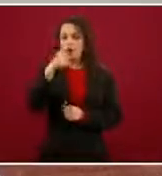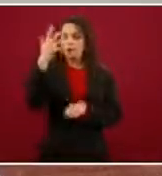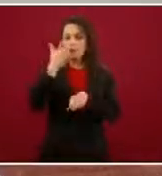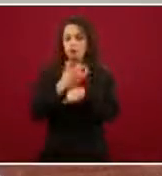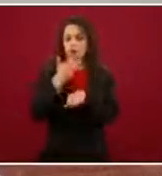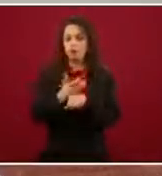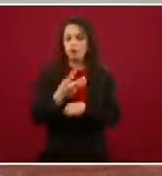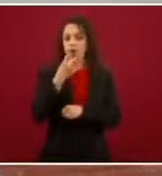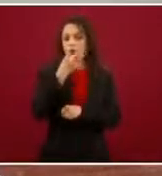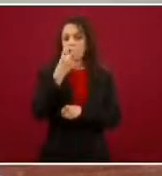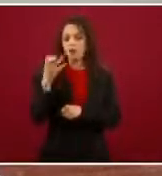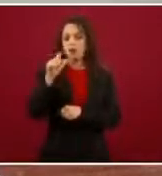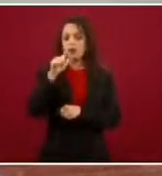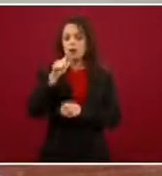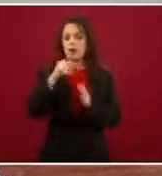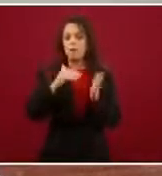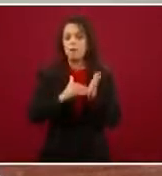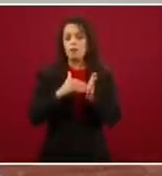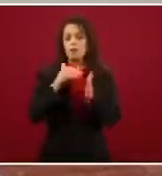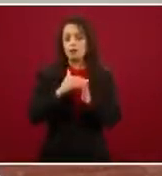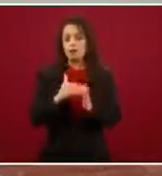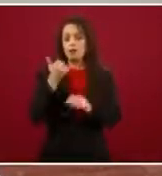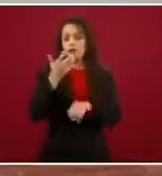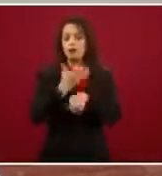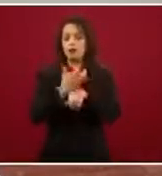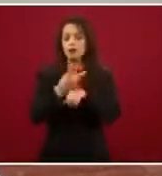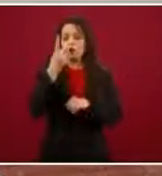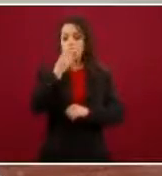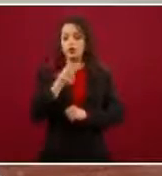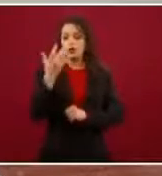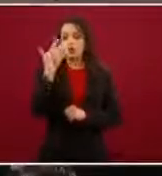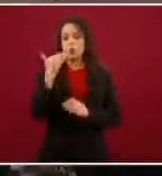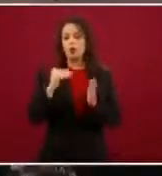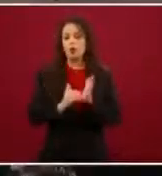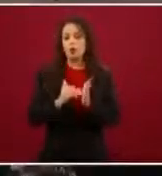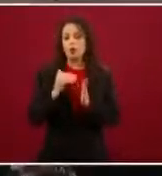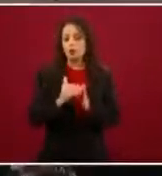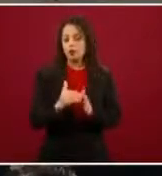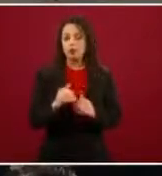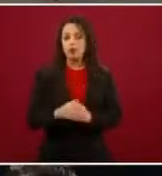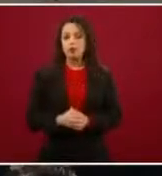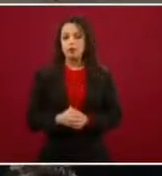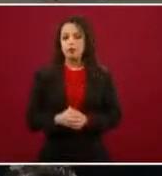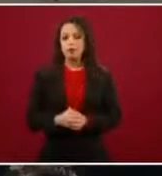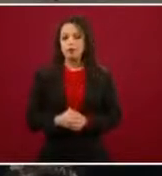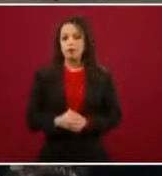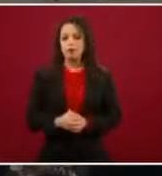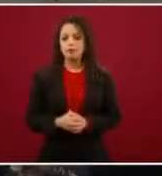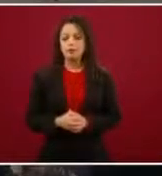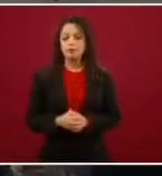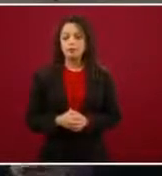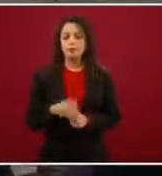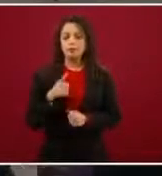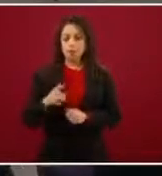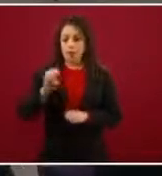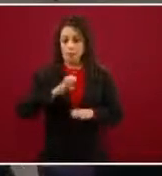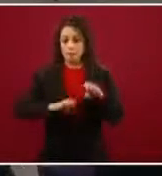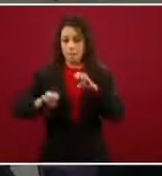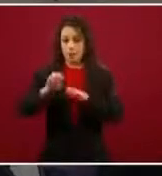cantidades de 417 millones y a Estados Unidos por 250 millones. Adelante, por favor. La empresa